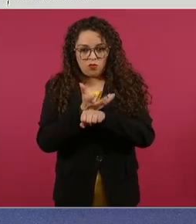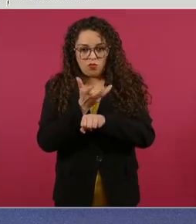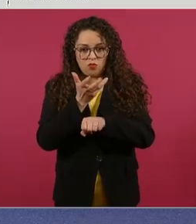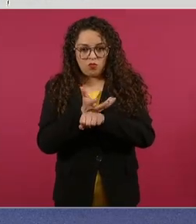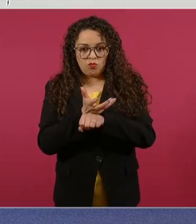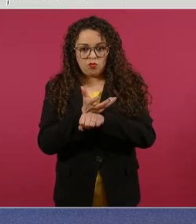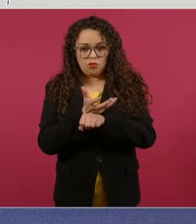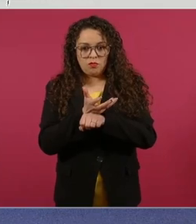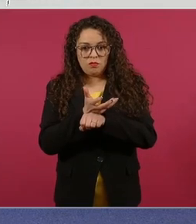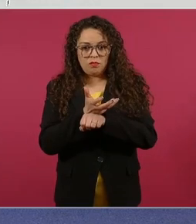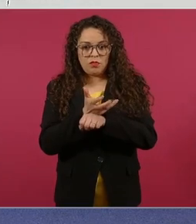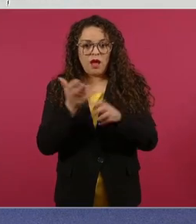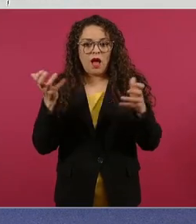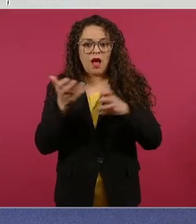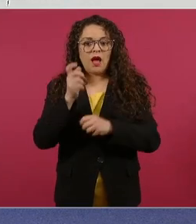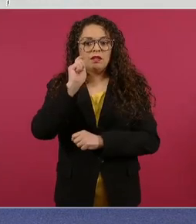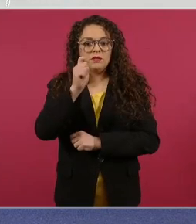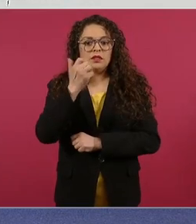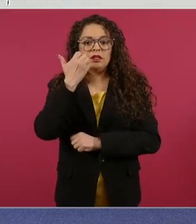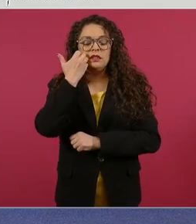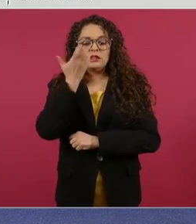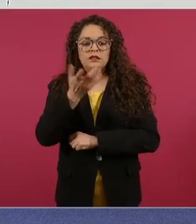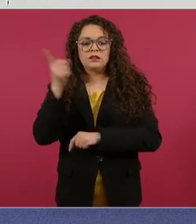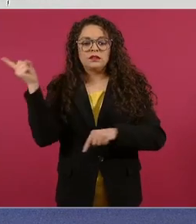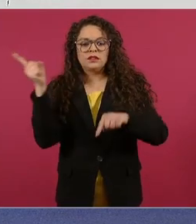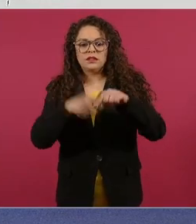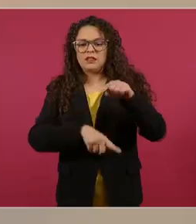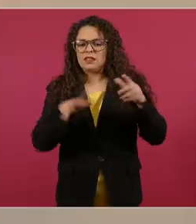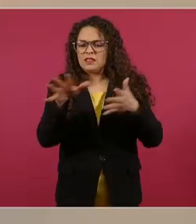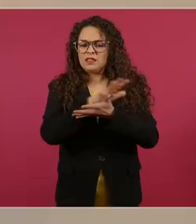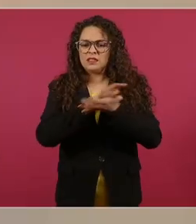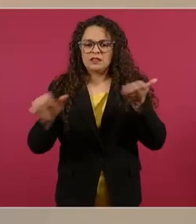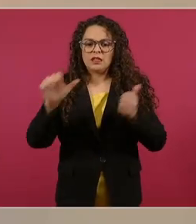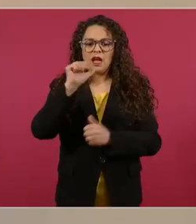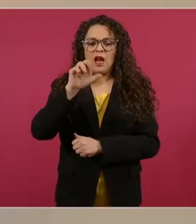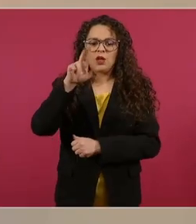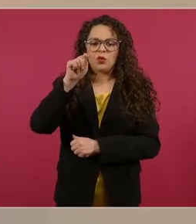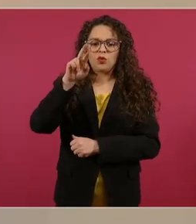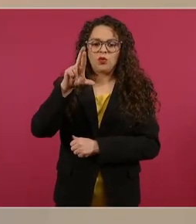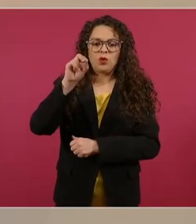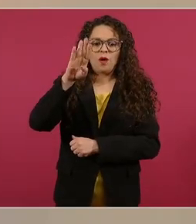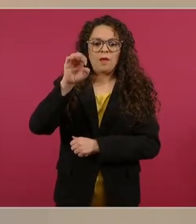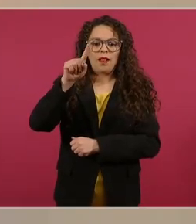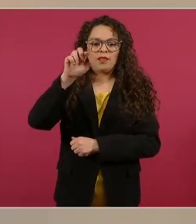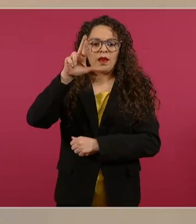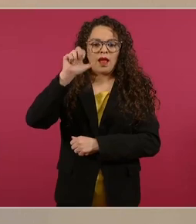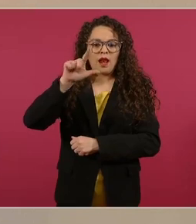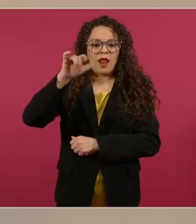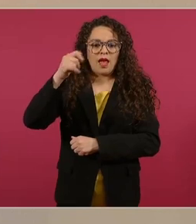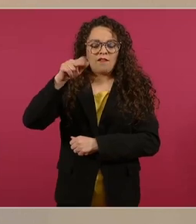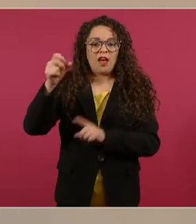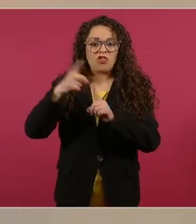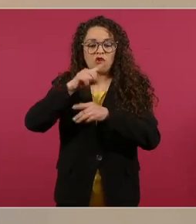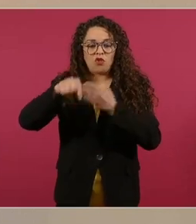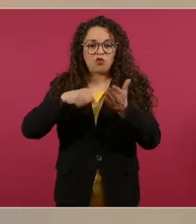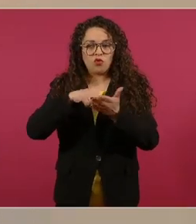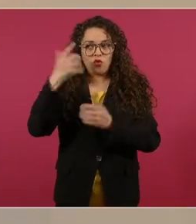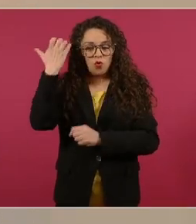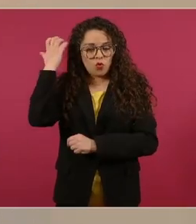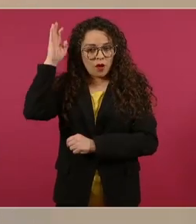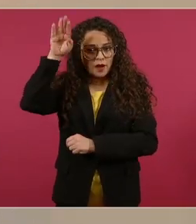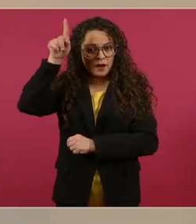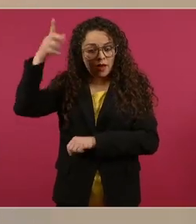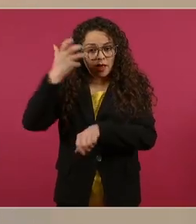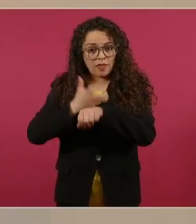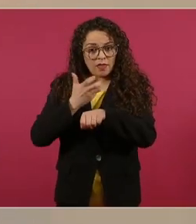para eliminar a Marcos Arturo Beltrán Leiva en Cuernavaca, el embajador de Estados